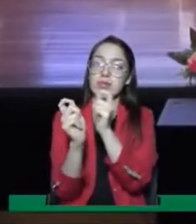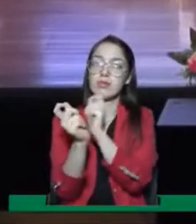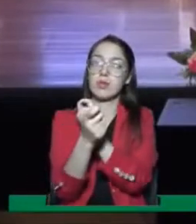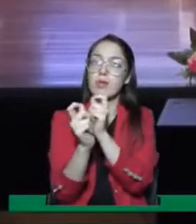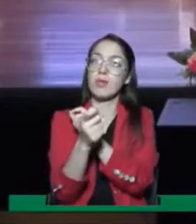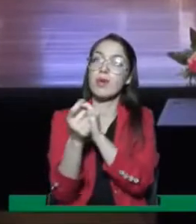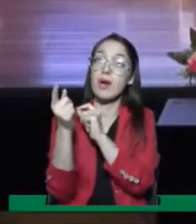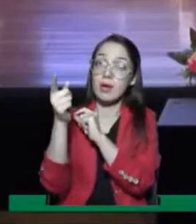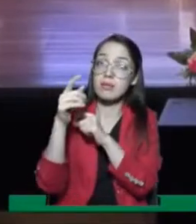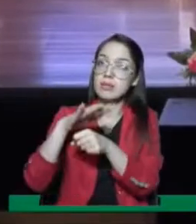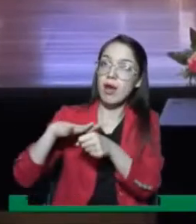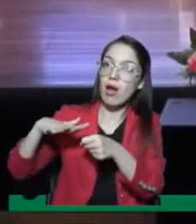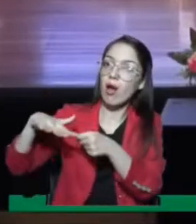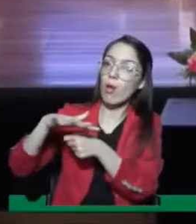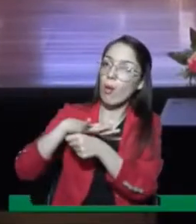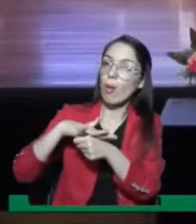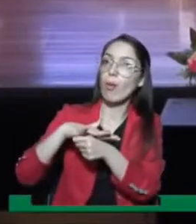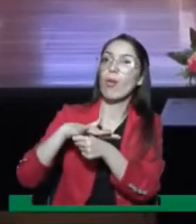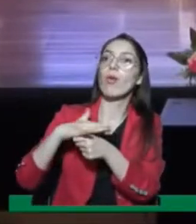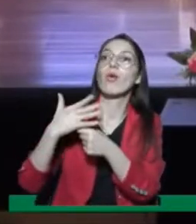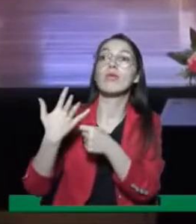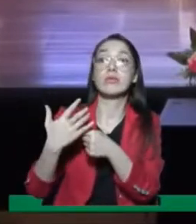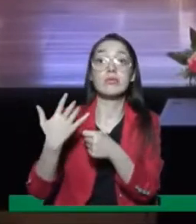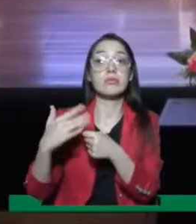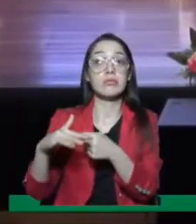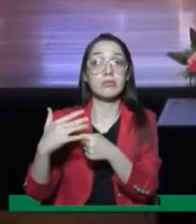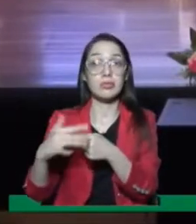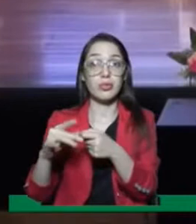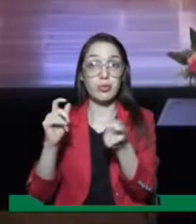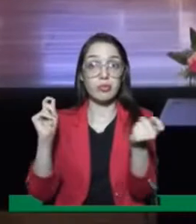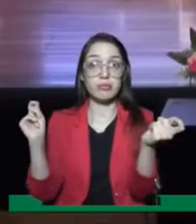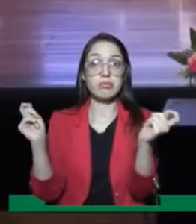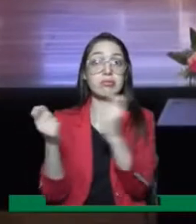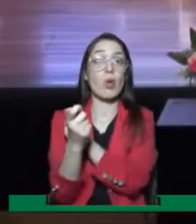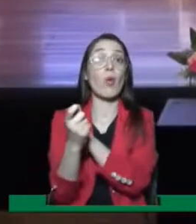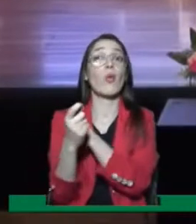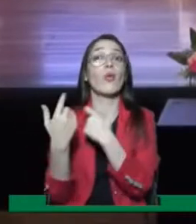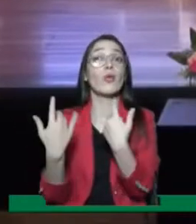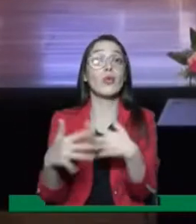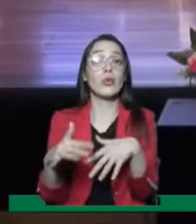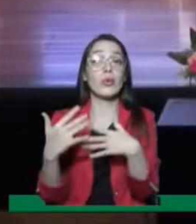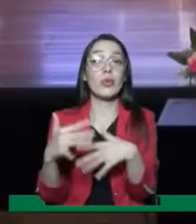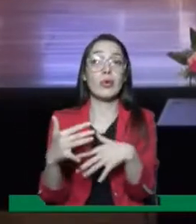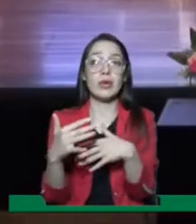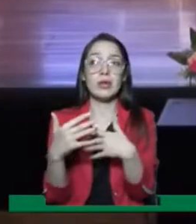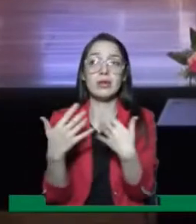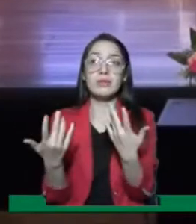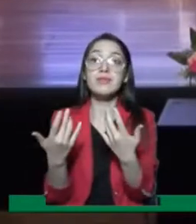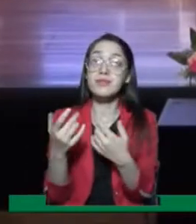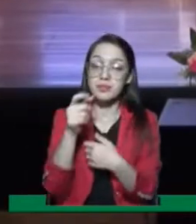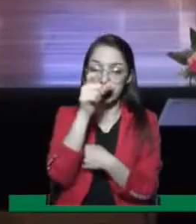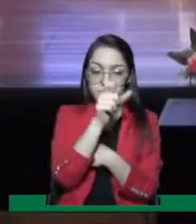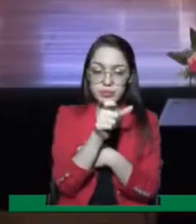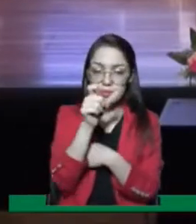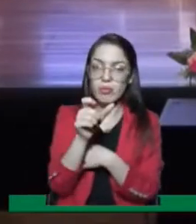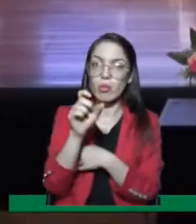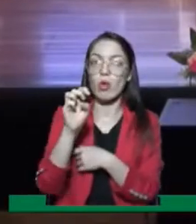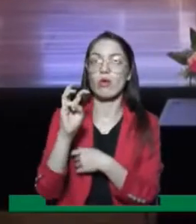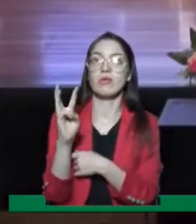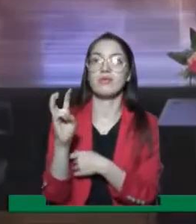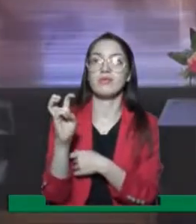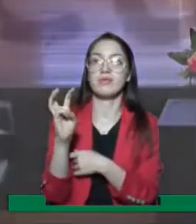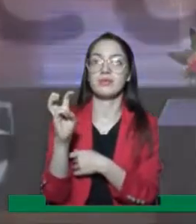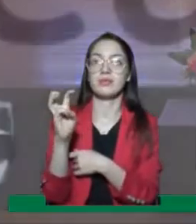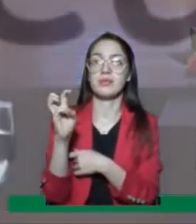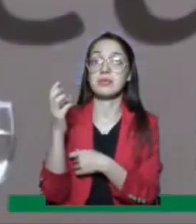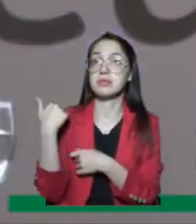desarrollando en el lugar es un cambio bastante grande somos ocho jóvenes que la realidad es que no